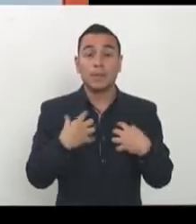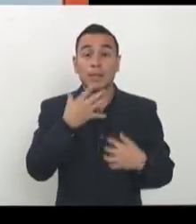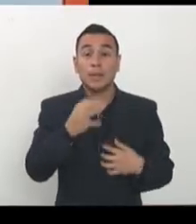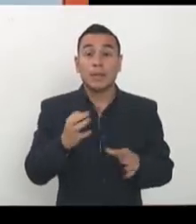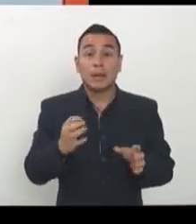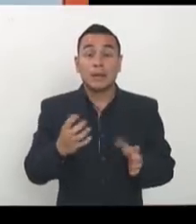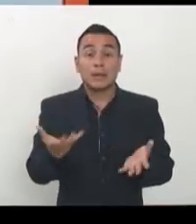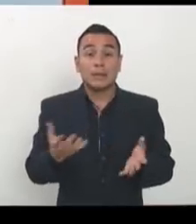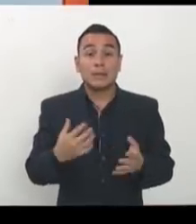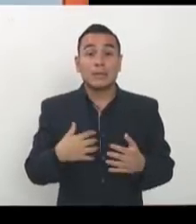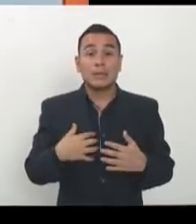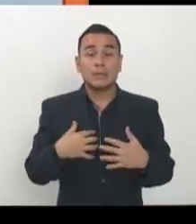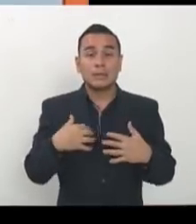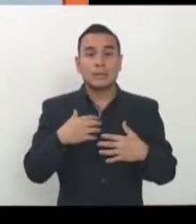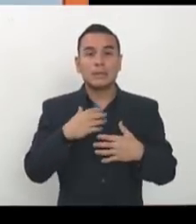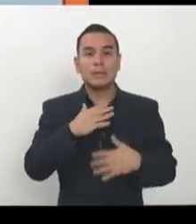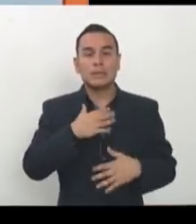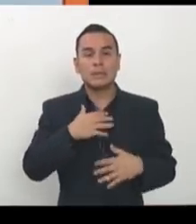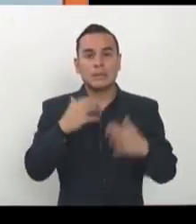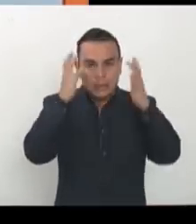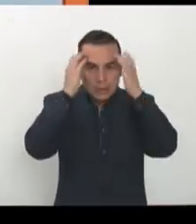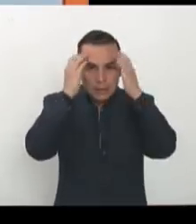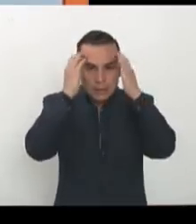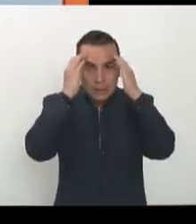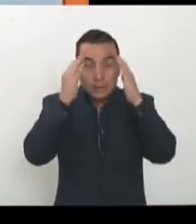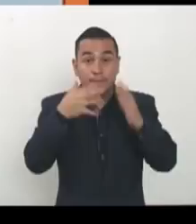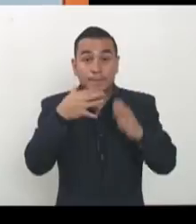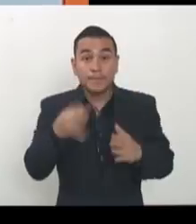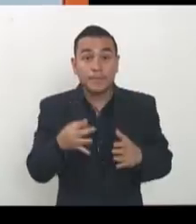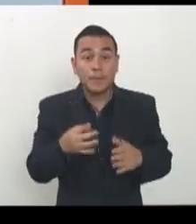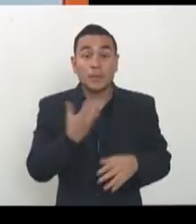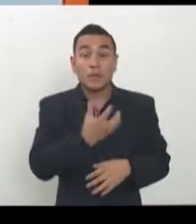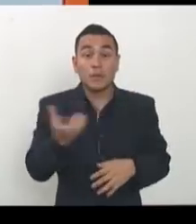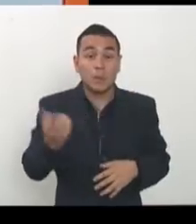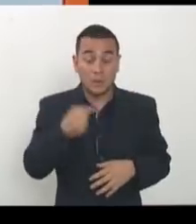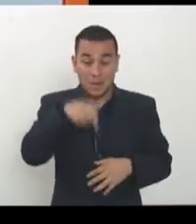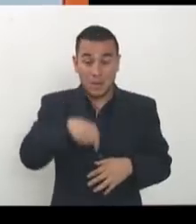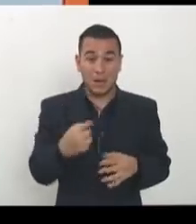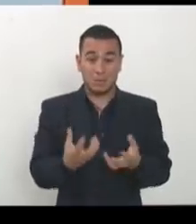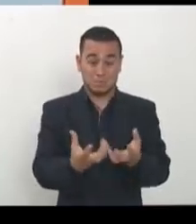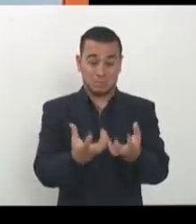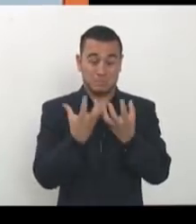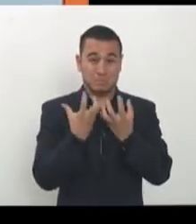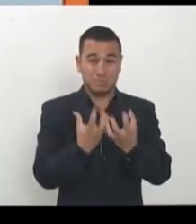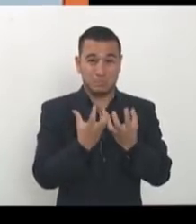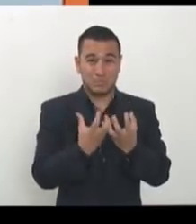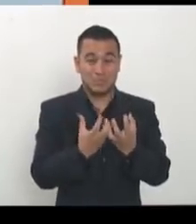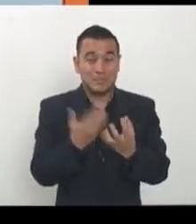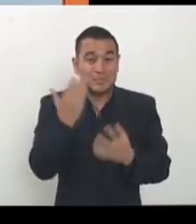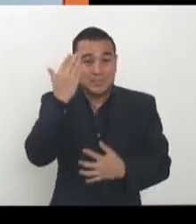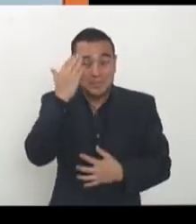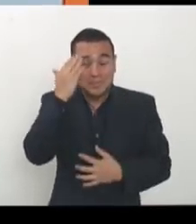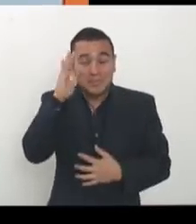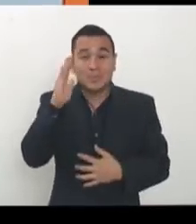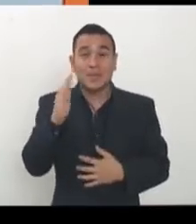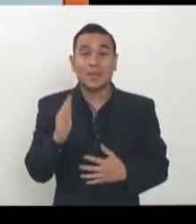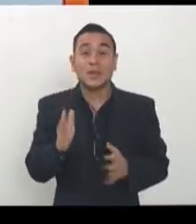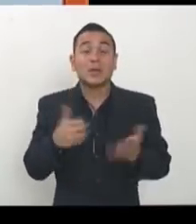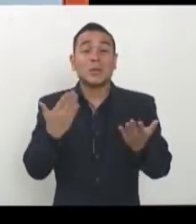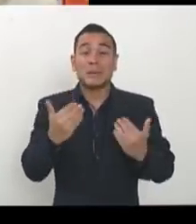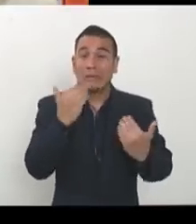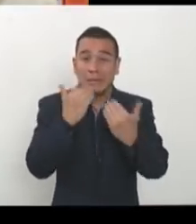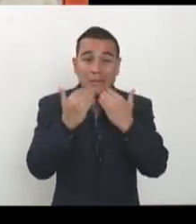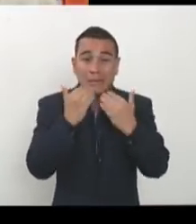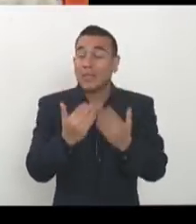emocionó cuando te digo esto porque no saben la atención que estamos acojonados y yo no sé cómo decirlo más